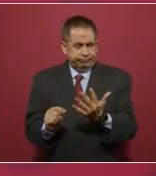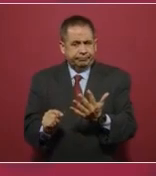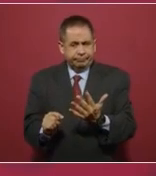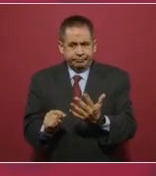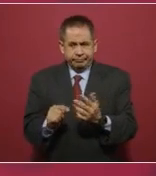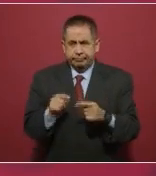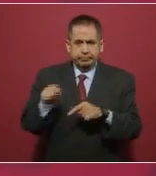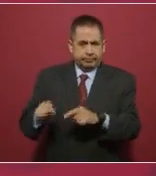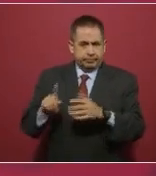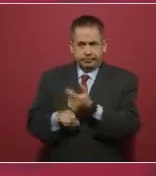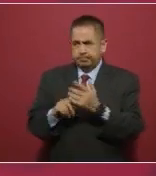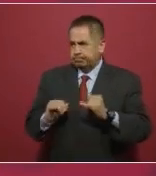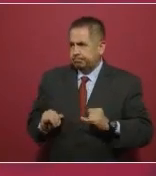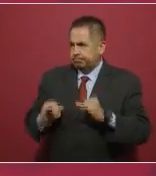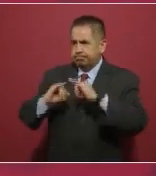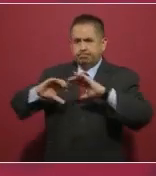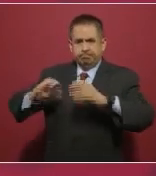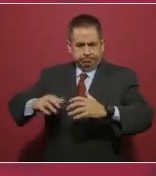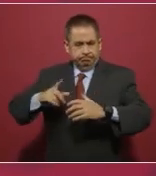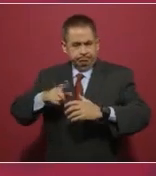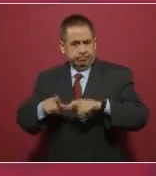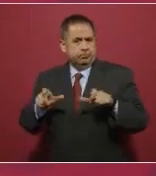una institución, repito,